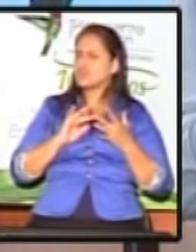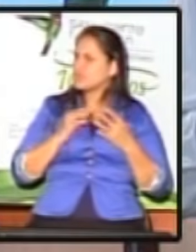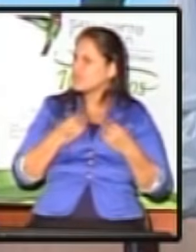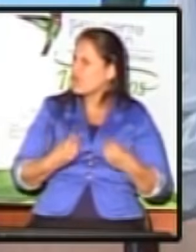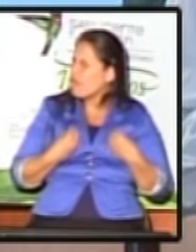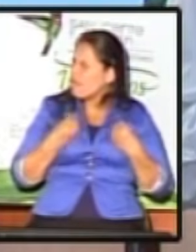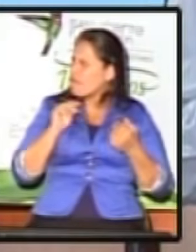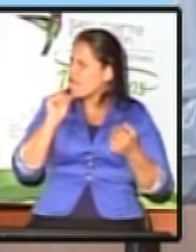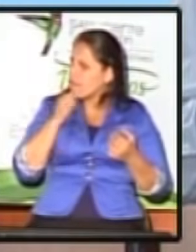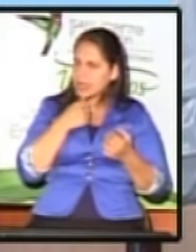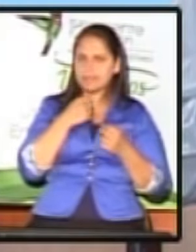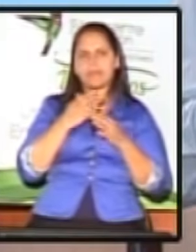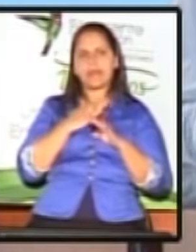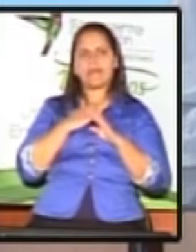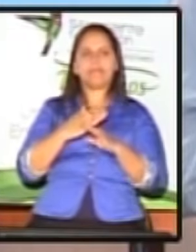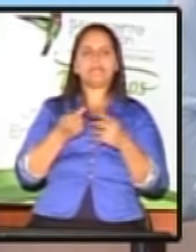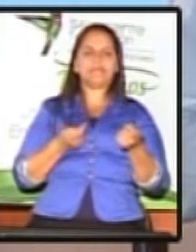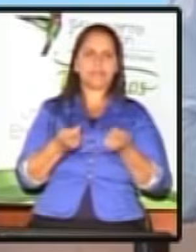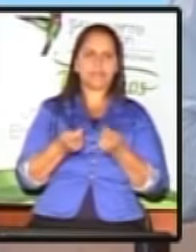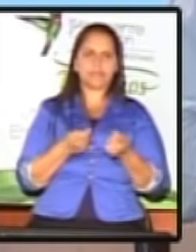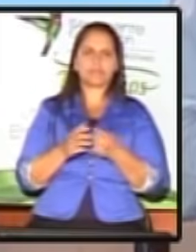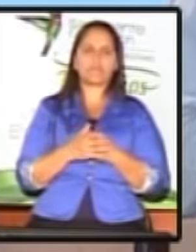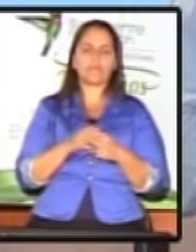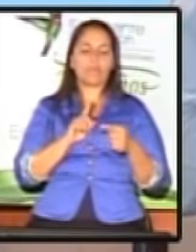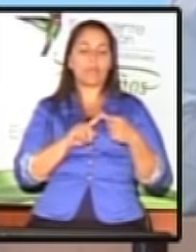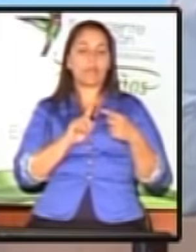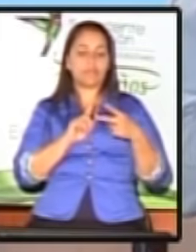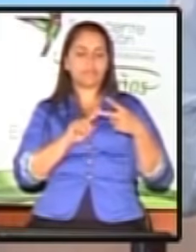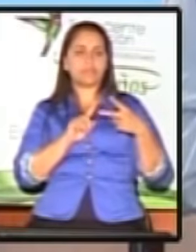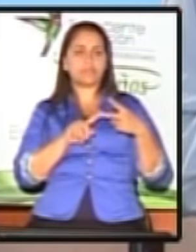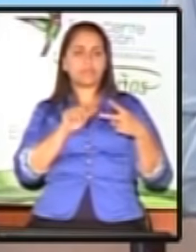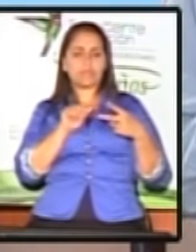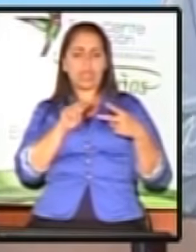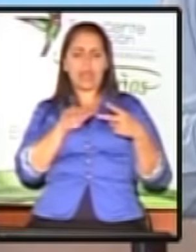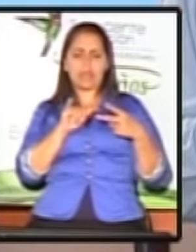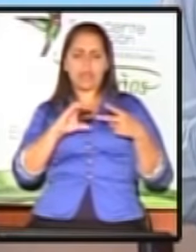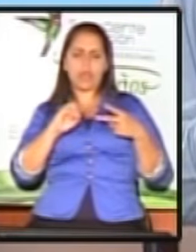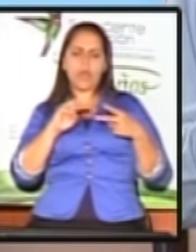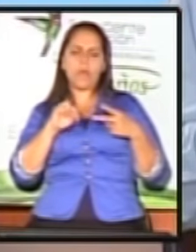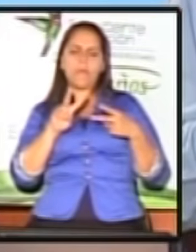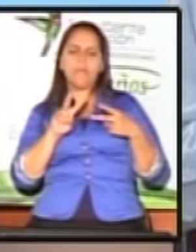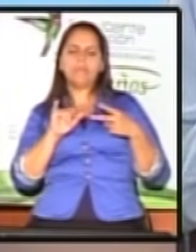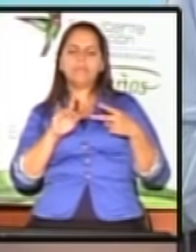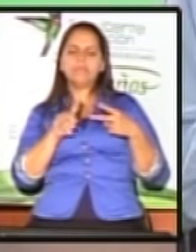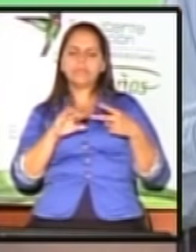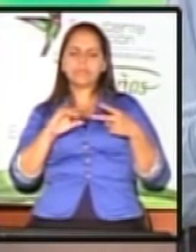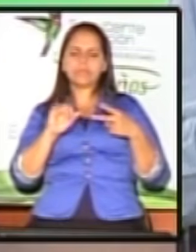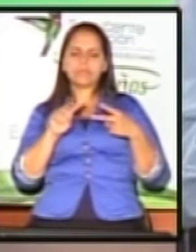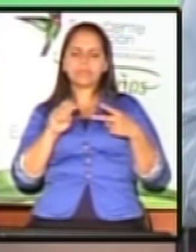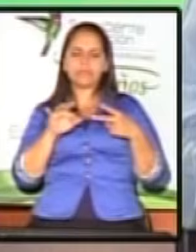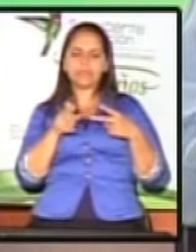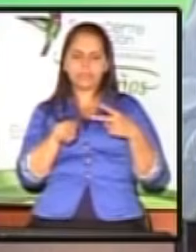otros medicamentos usamos? Anticonvulsivantes. Doctor, pero es que él no tiene epilepsia. Pero resulta que